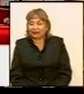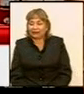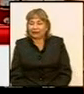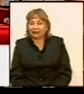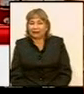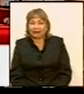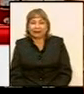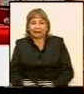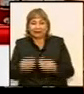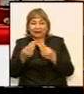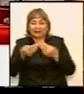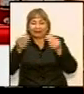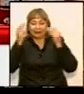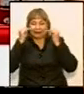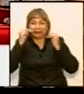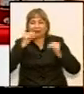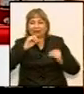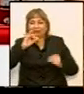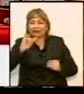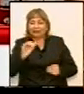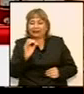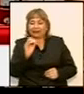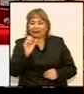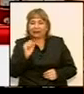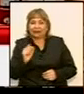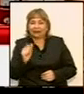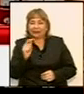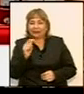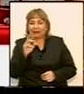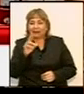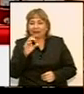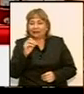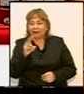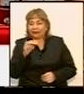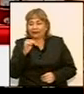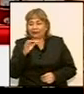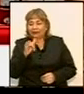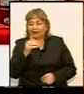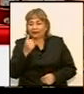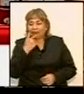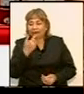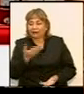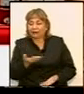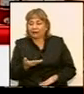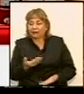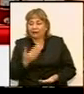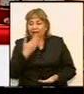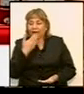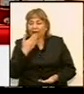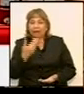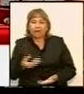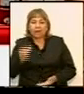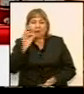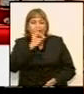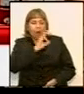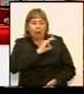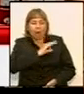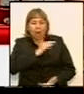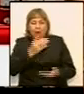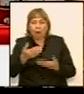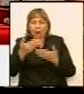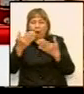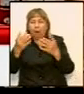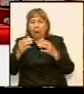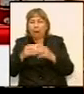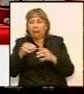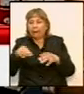el magíster ingeniero José Antonio Corimaya va a ser el que va a entregar